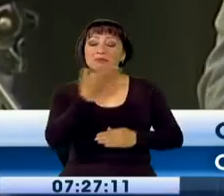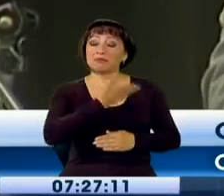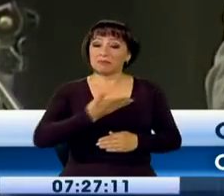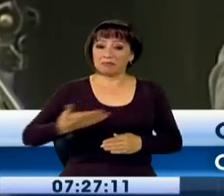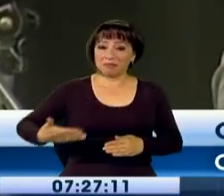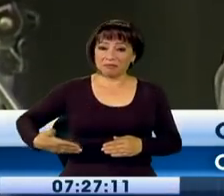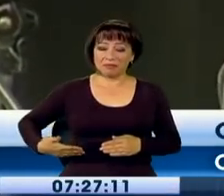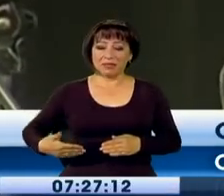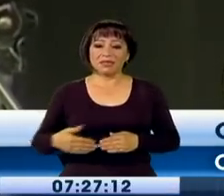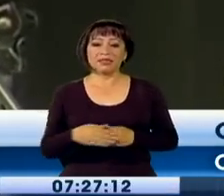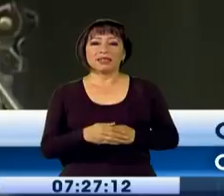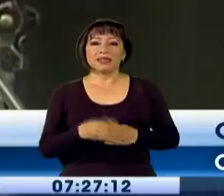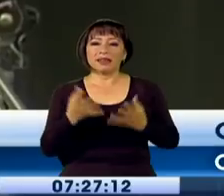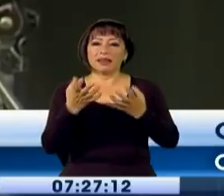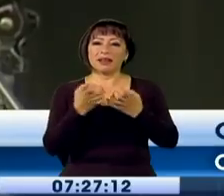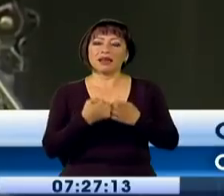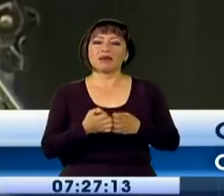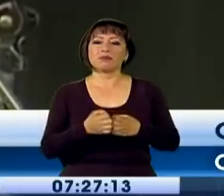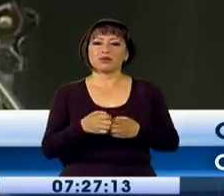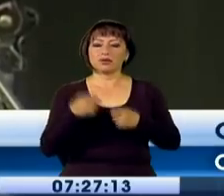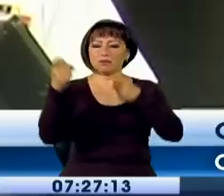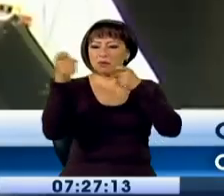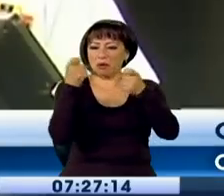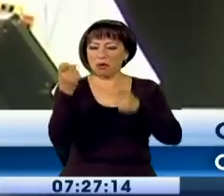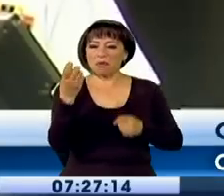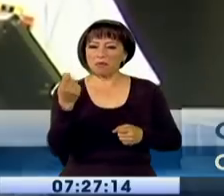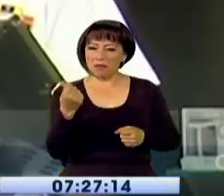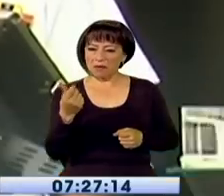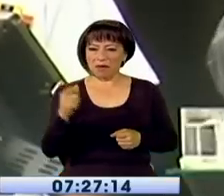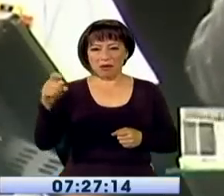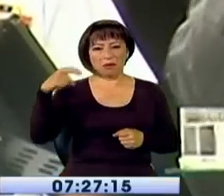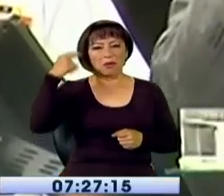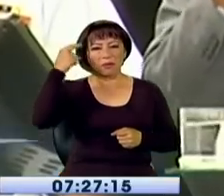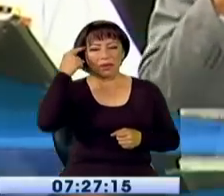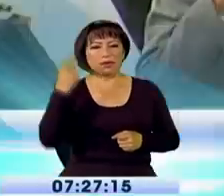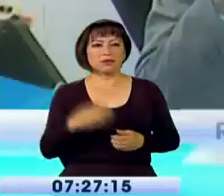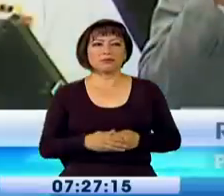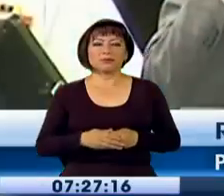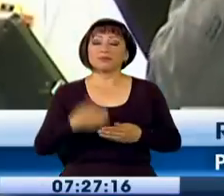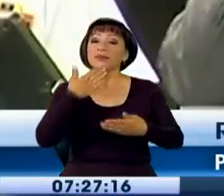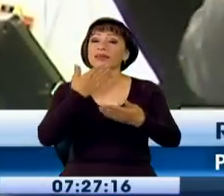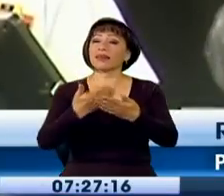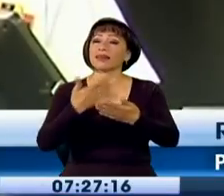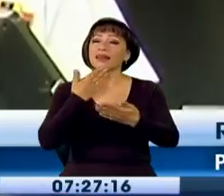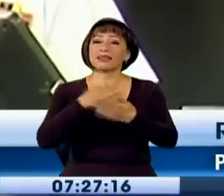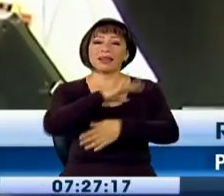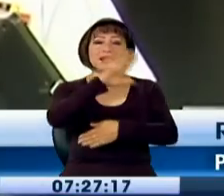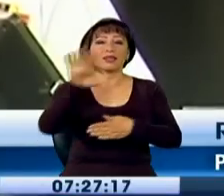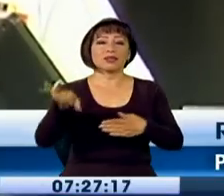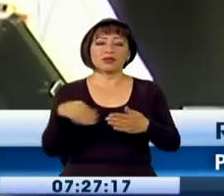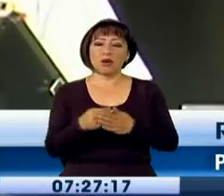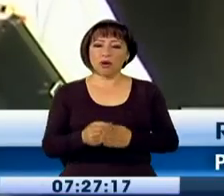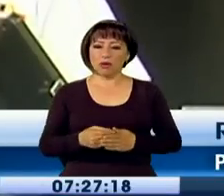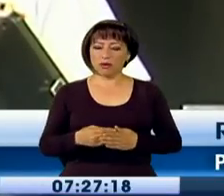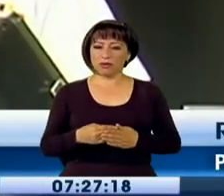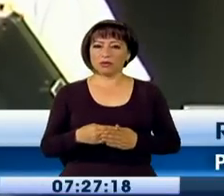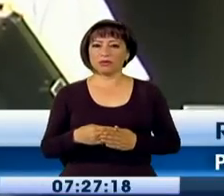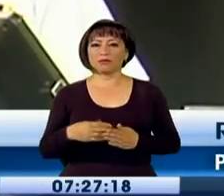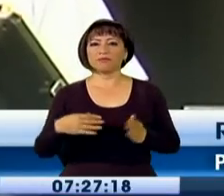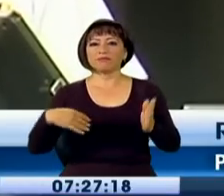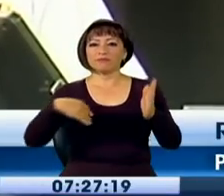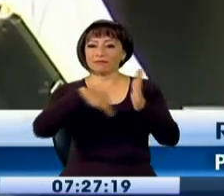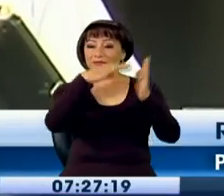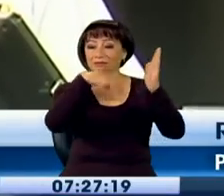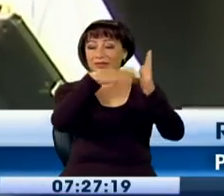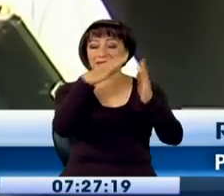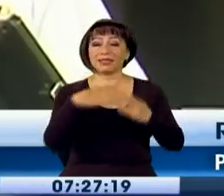rendir cuenta del manejo de los recursos del Estado. Y también agradecemos a todos los obreros que trabajaron en la construcción de este edificio, en